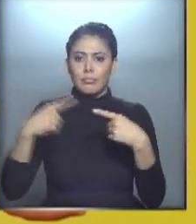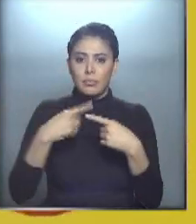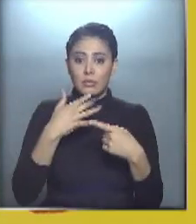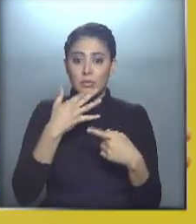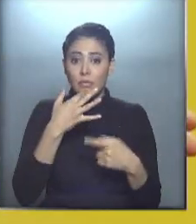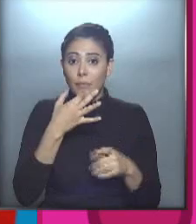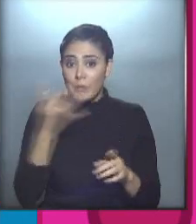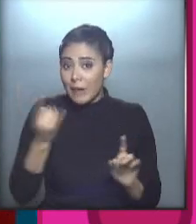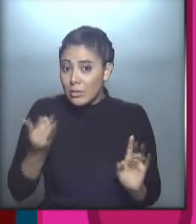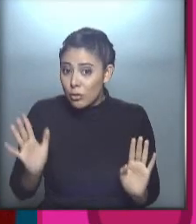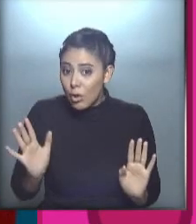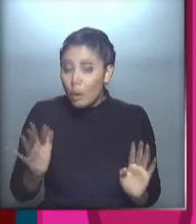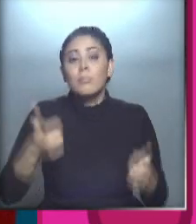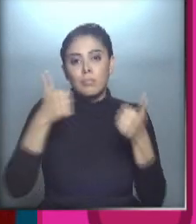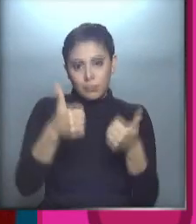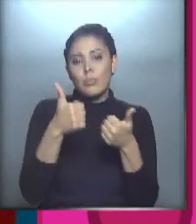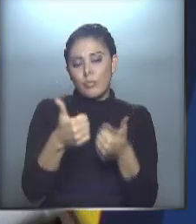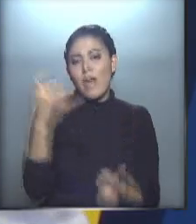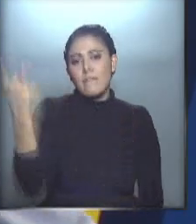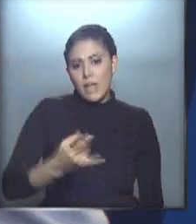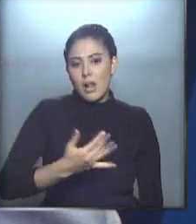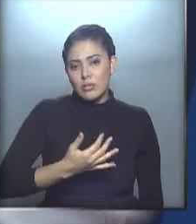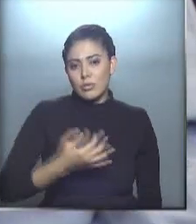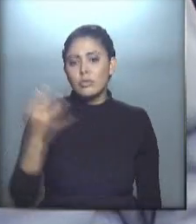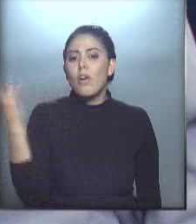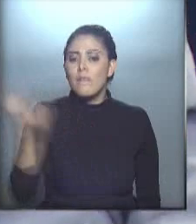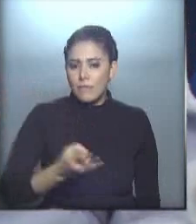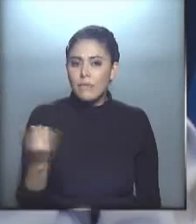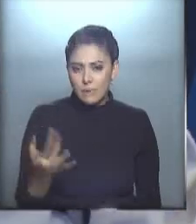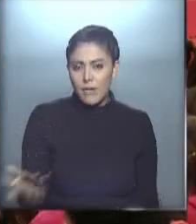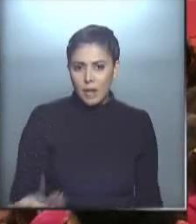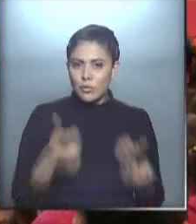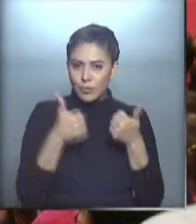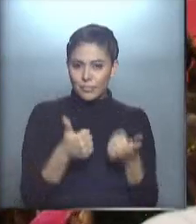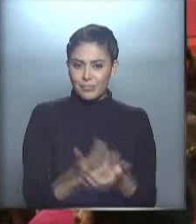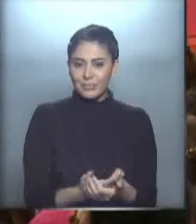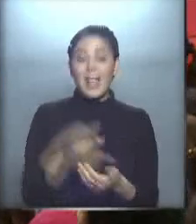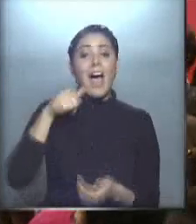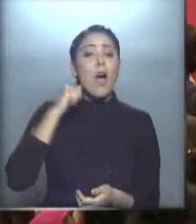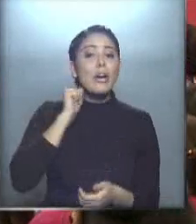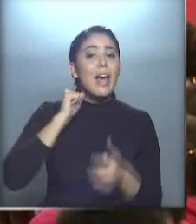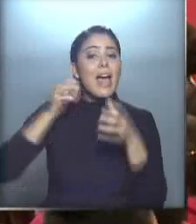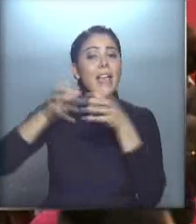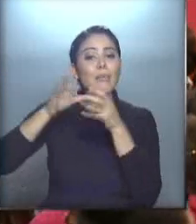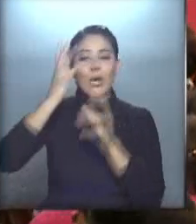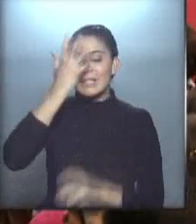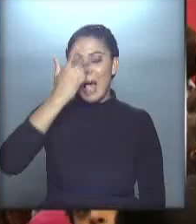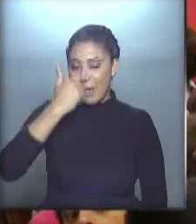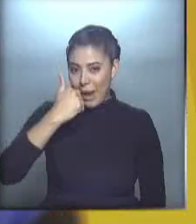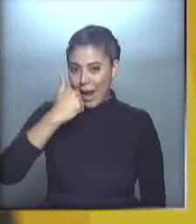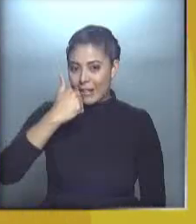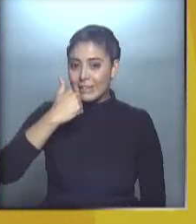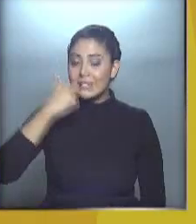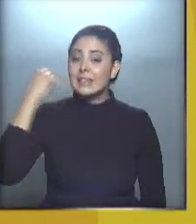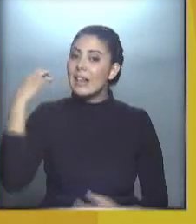¡Falso! ¡Dicen falso! ¡Es falso! ¡Burro! ¡Era verdadero! Ahora es el momento que el equipo San Martín tome la